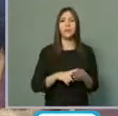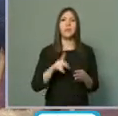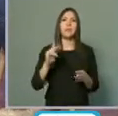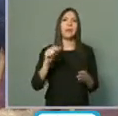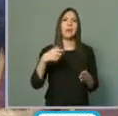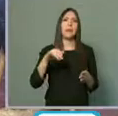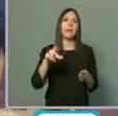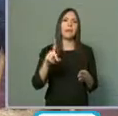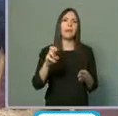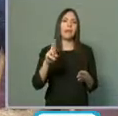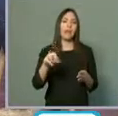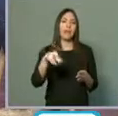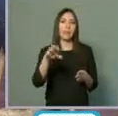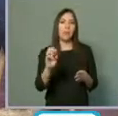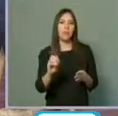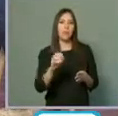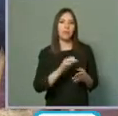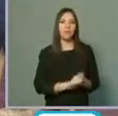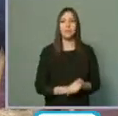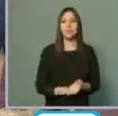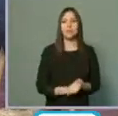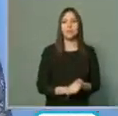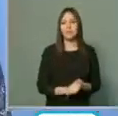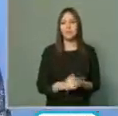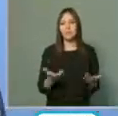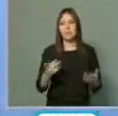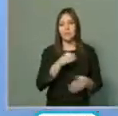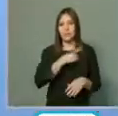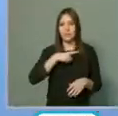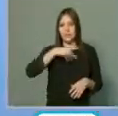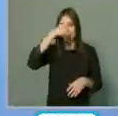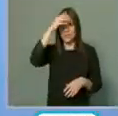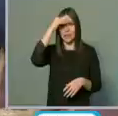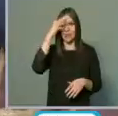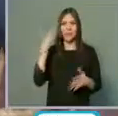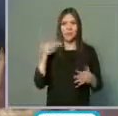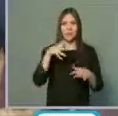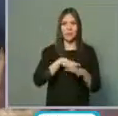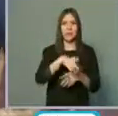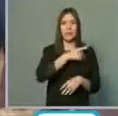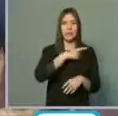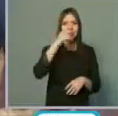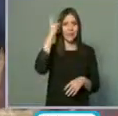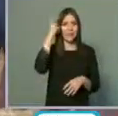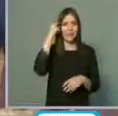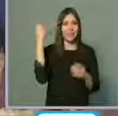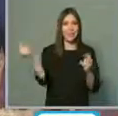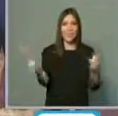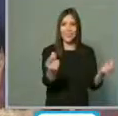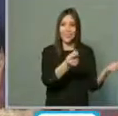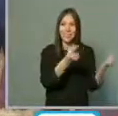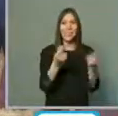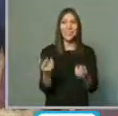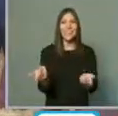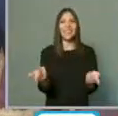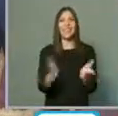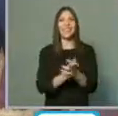paquidermo. Mira, hay que agregarlos a los Johnny, libros ponte creativo, ponte creativo. Vamos, Johnny, por favor.